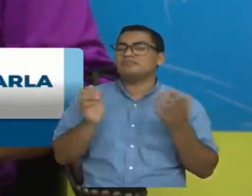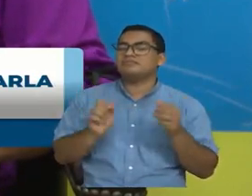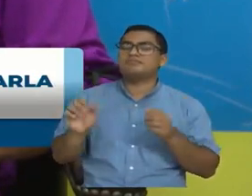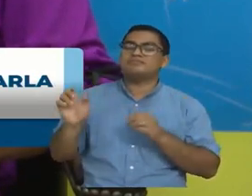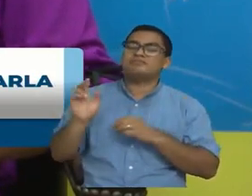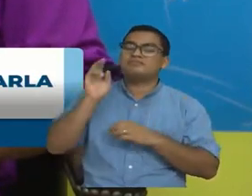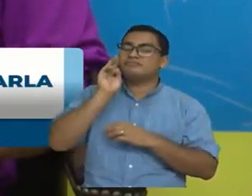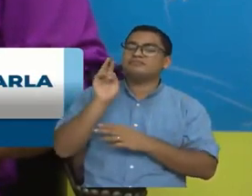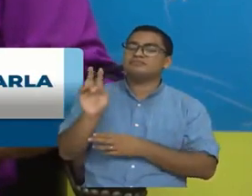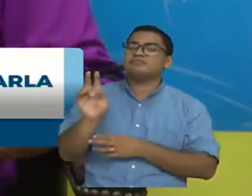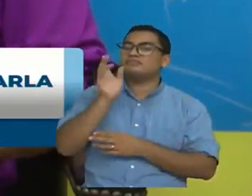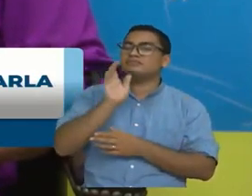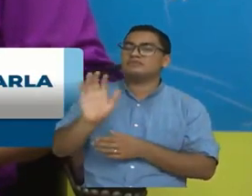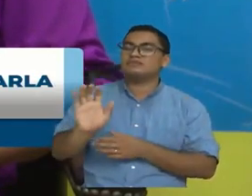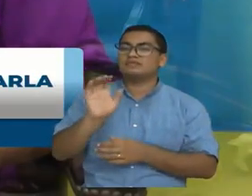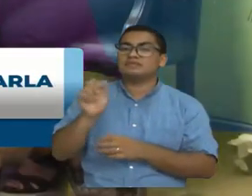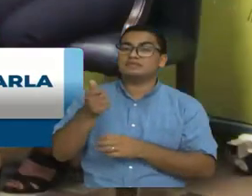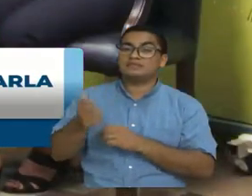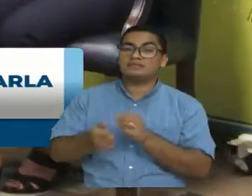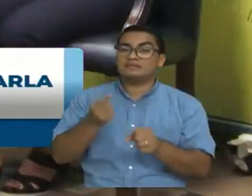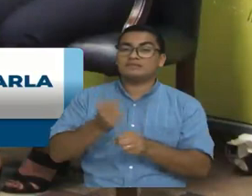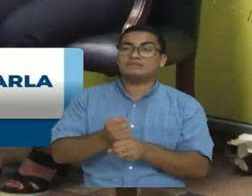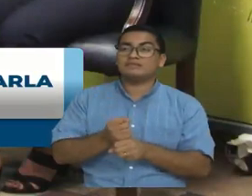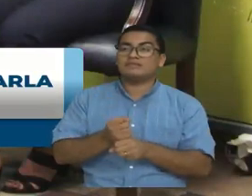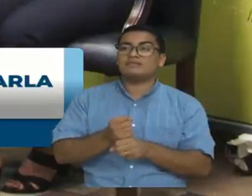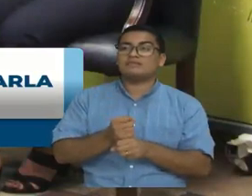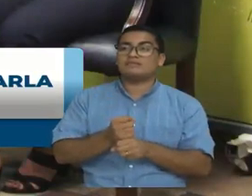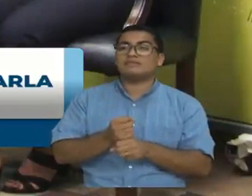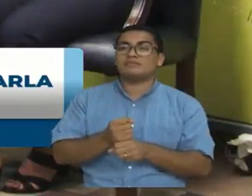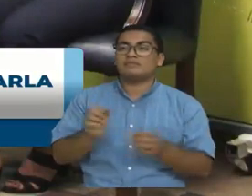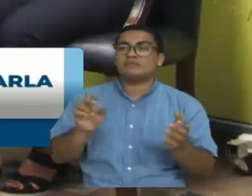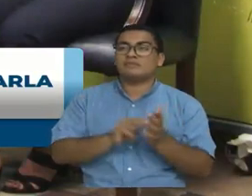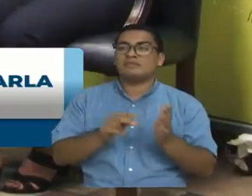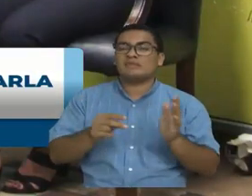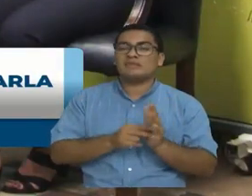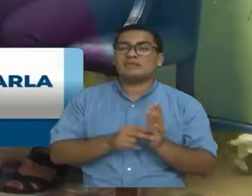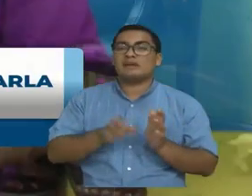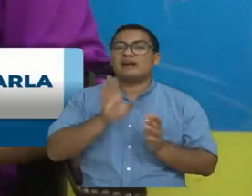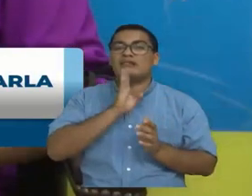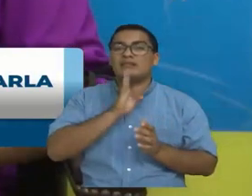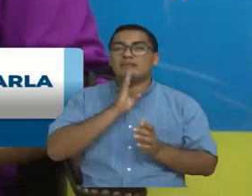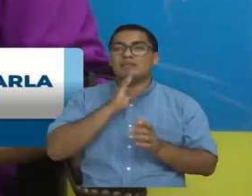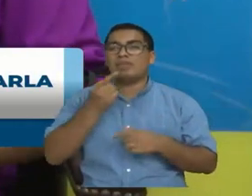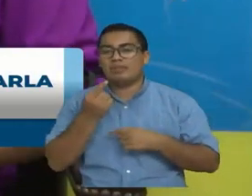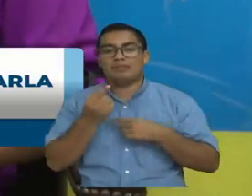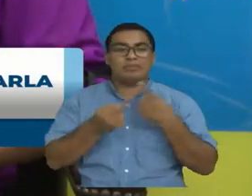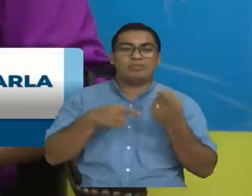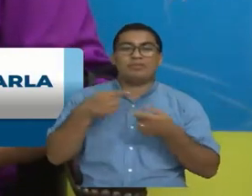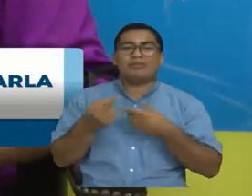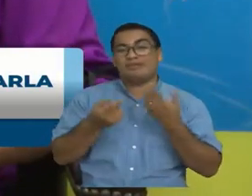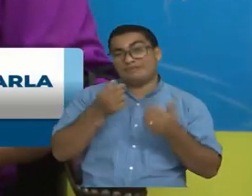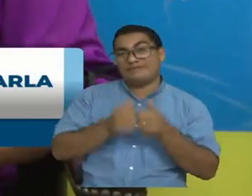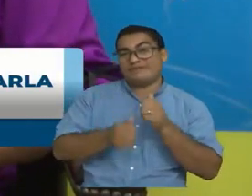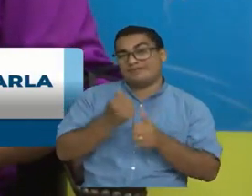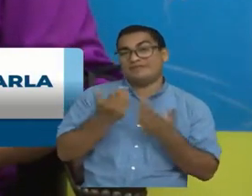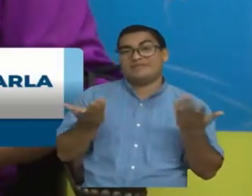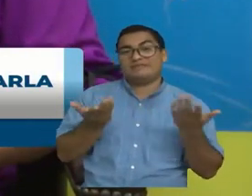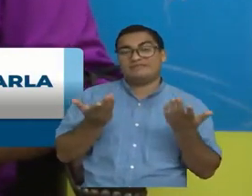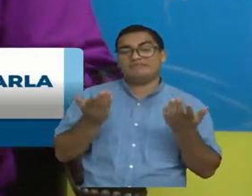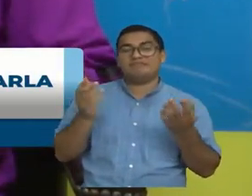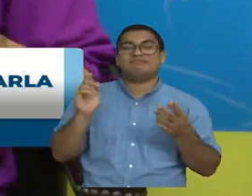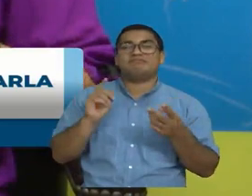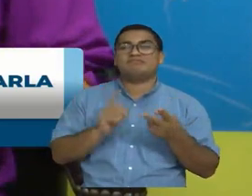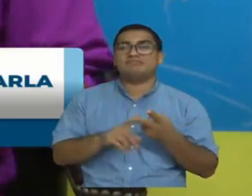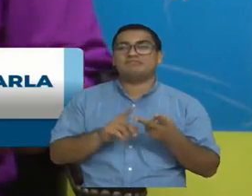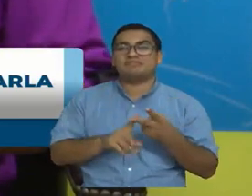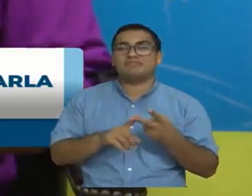niños menores de 6 años? Entonces, tienen retraso para hablar. Los niños pueden tener retraso para hablar,